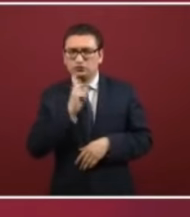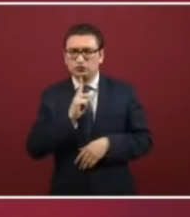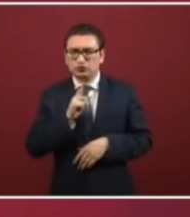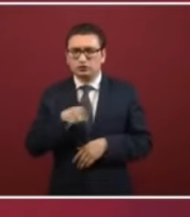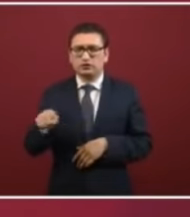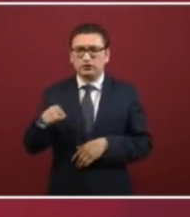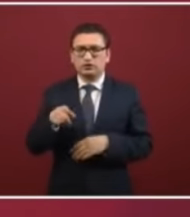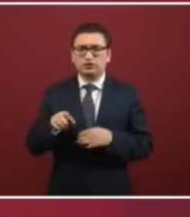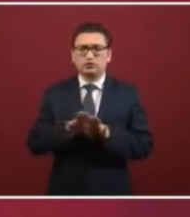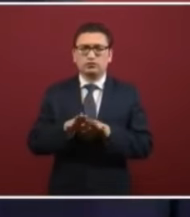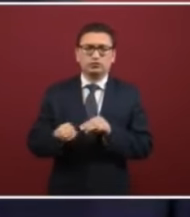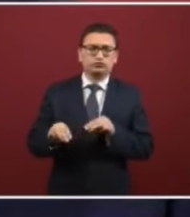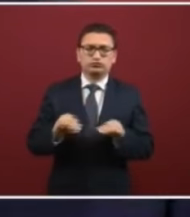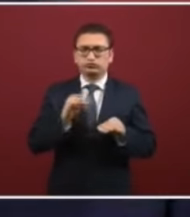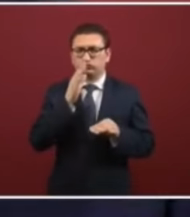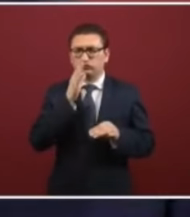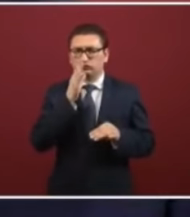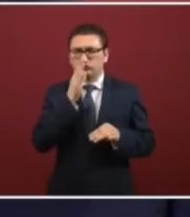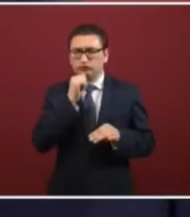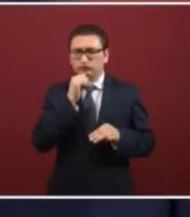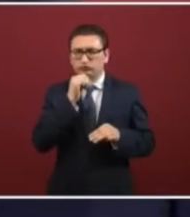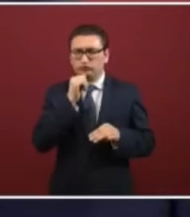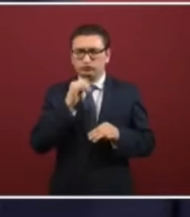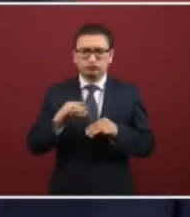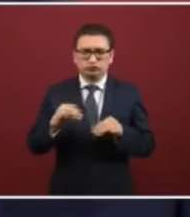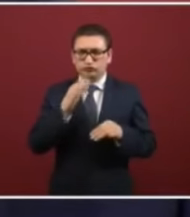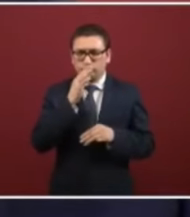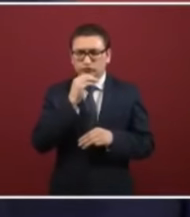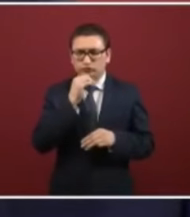con poca movilidad, no pueden